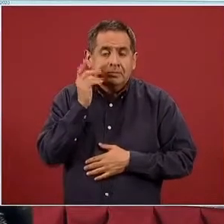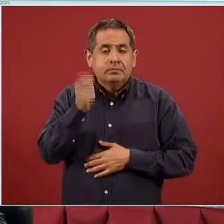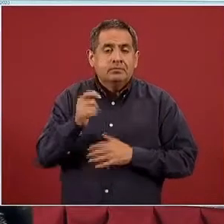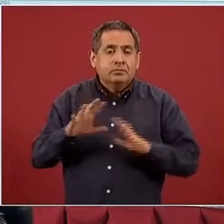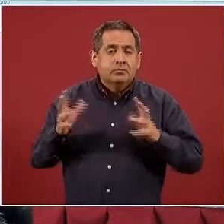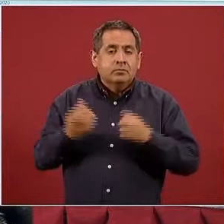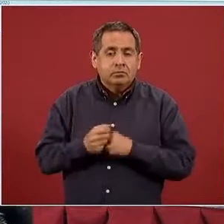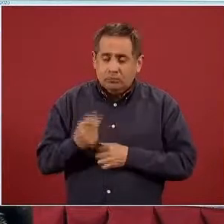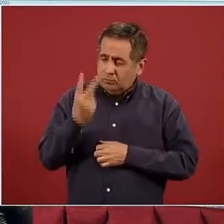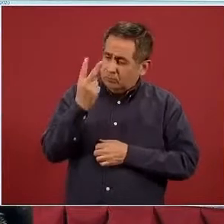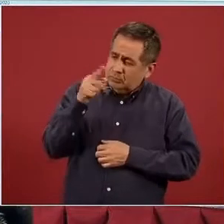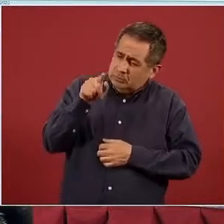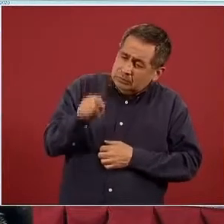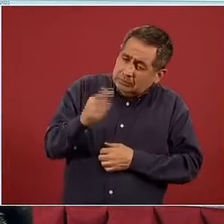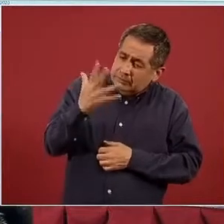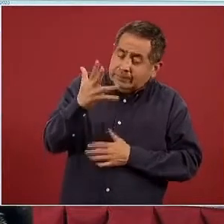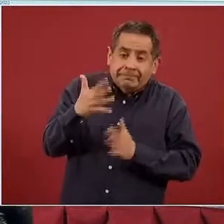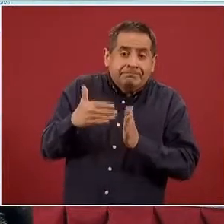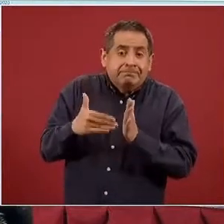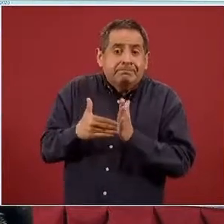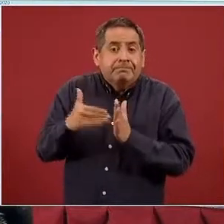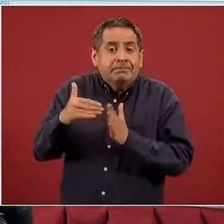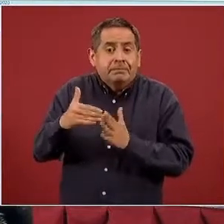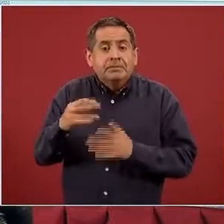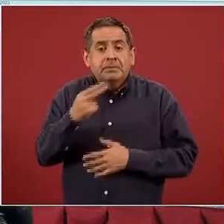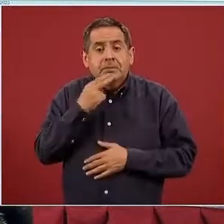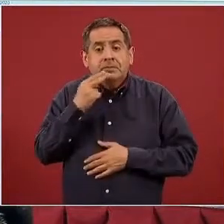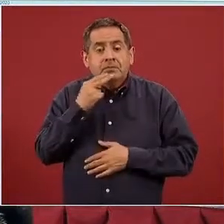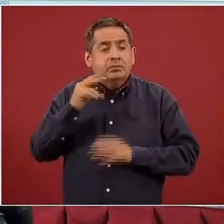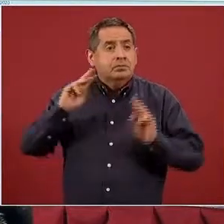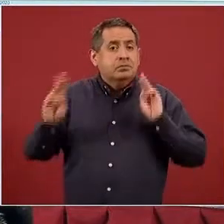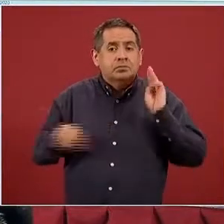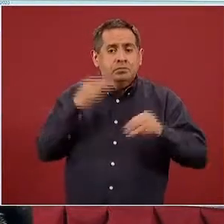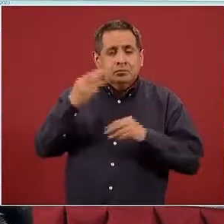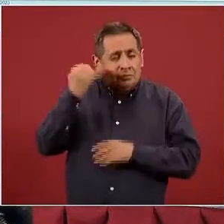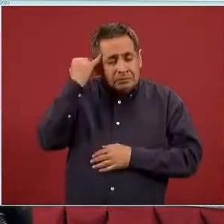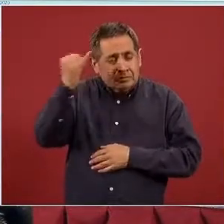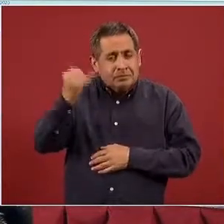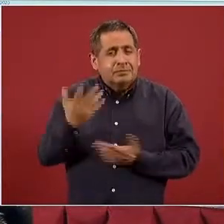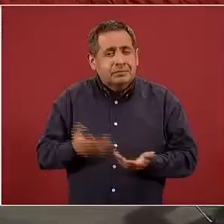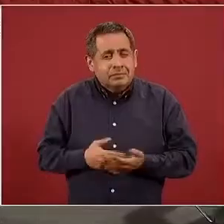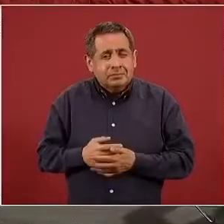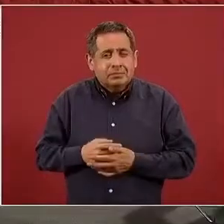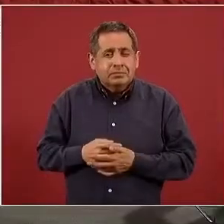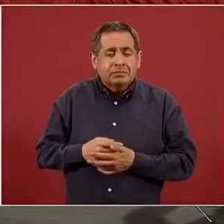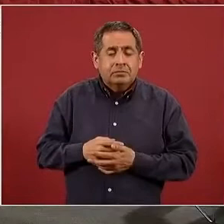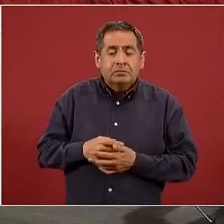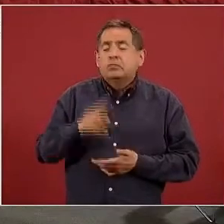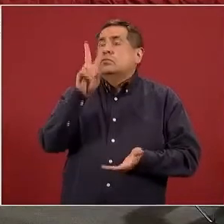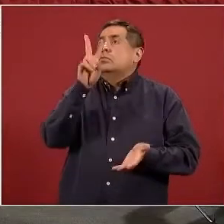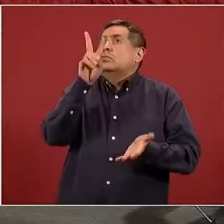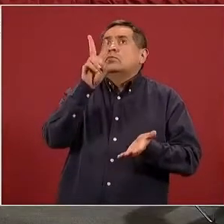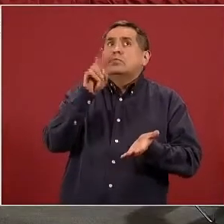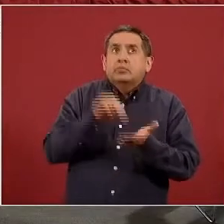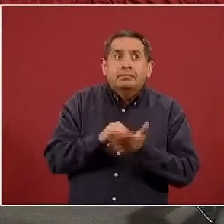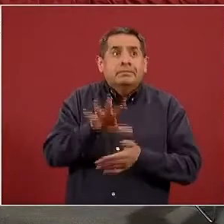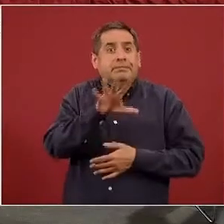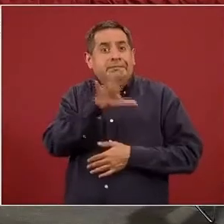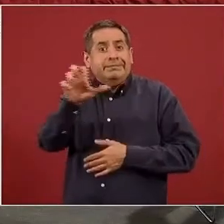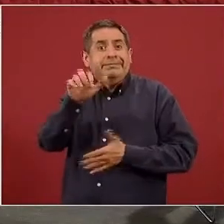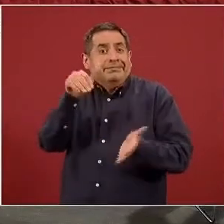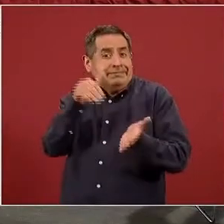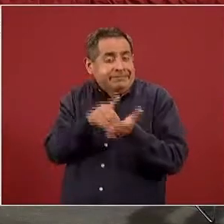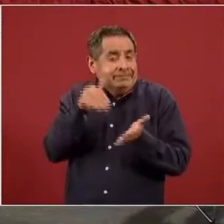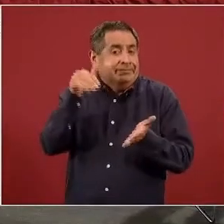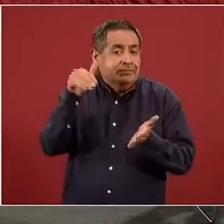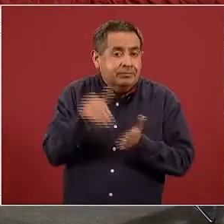tenemos hasta 2.5 millones de usuarios en el mundo. Imagínense nada más bien 2.500 millones de usuarios